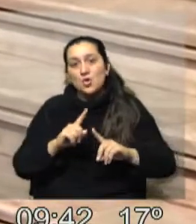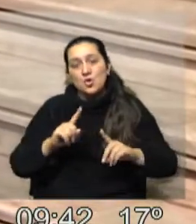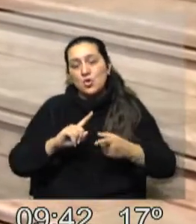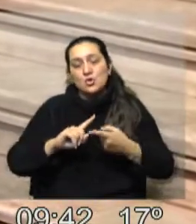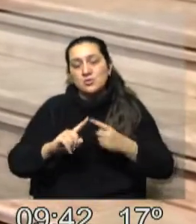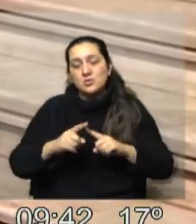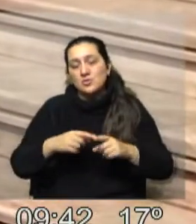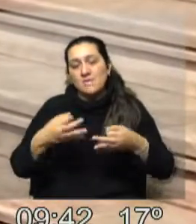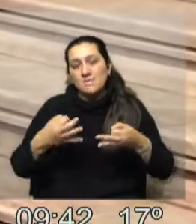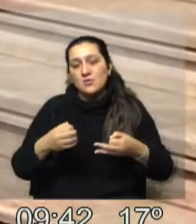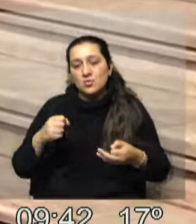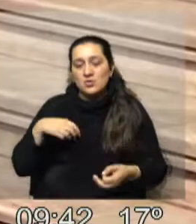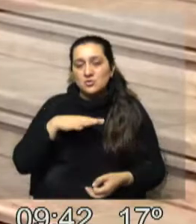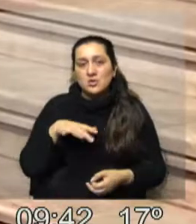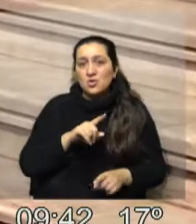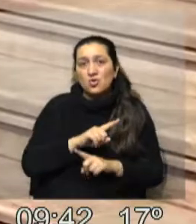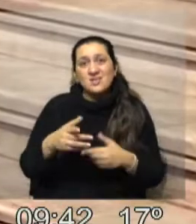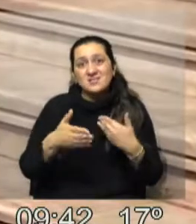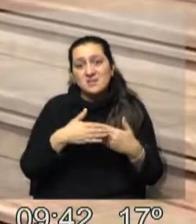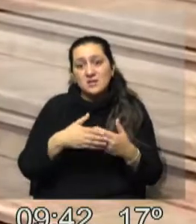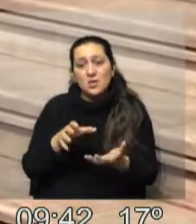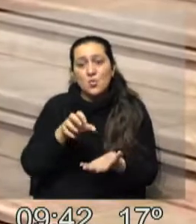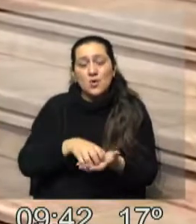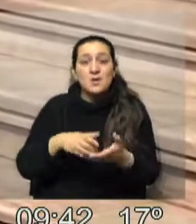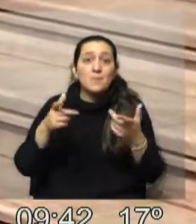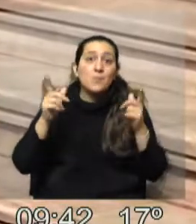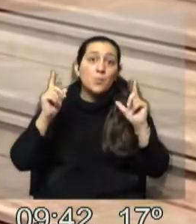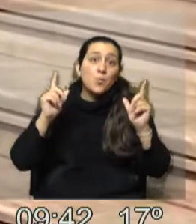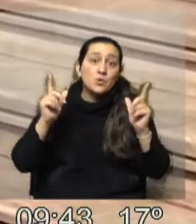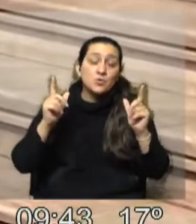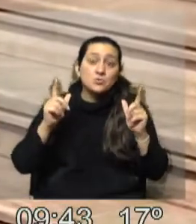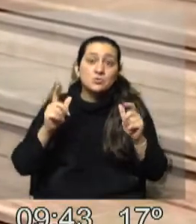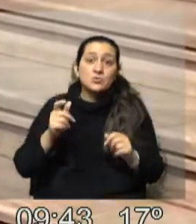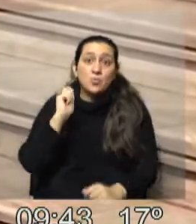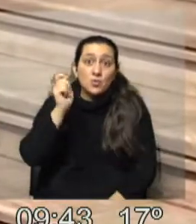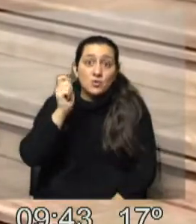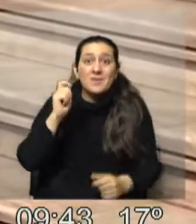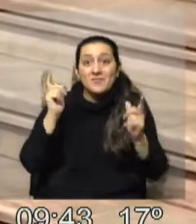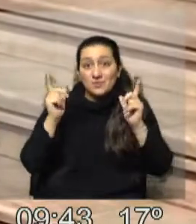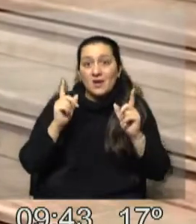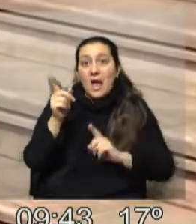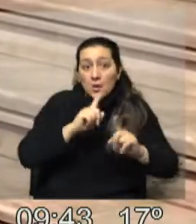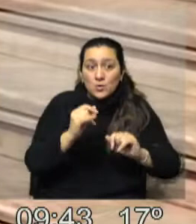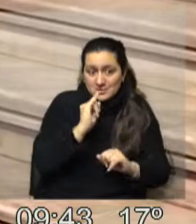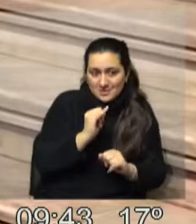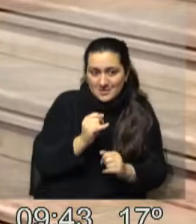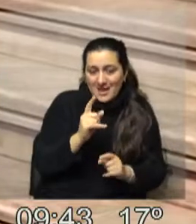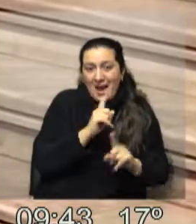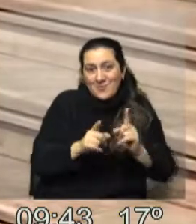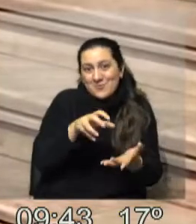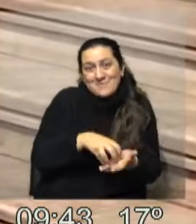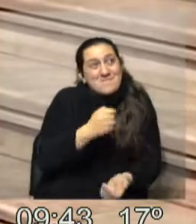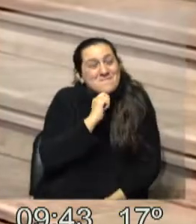con la ciudad, no están muchas veces cercanos a espacios públicos de disfrute. Hay algunos que sí, hay algunos maravillosos, como todo,